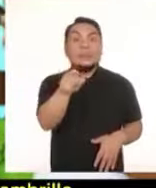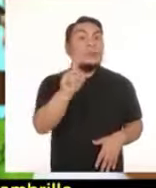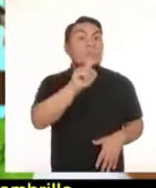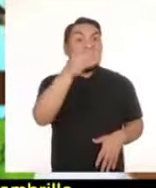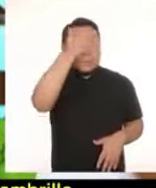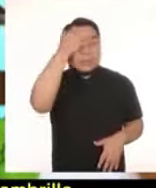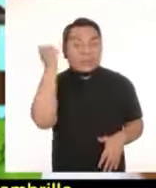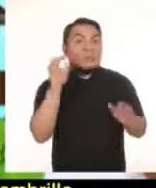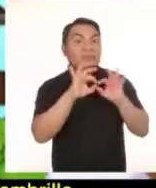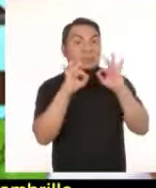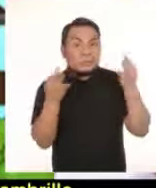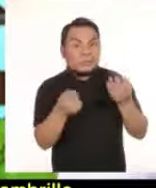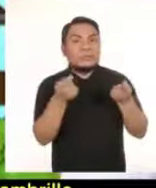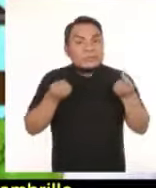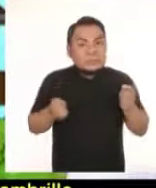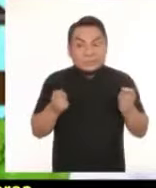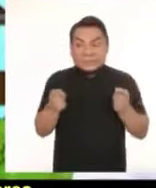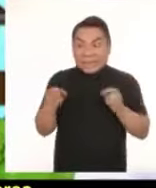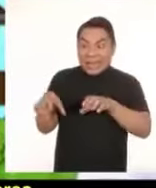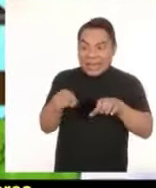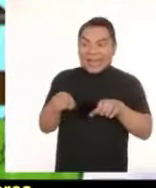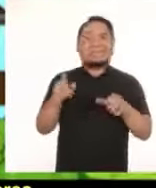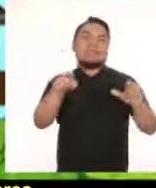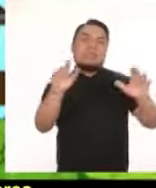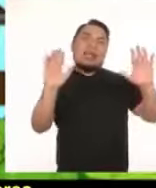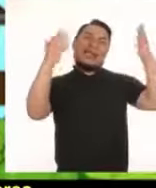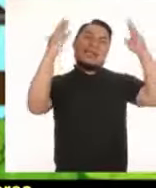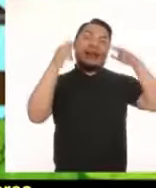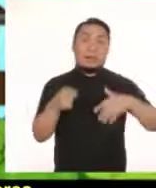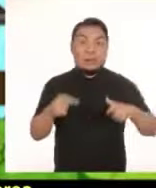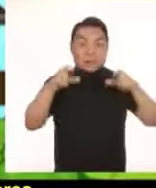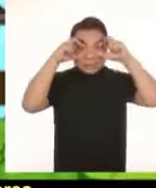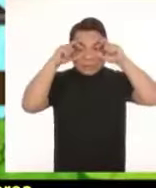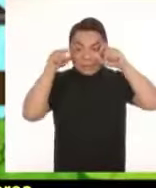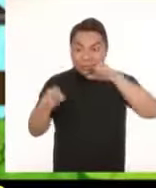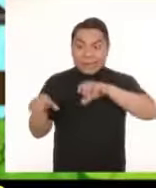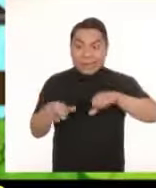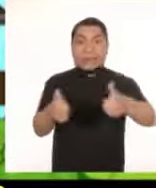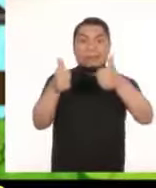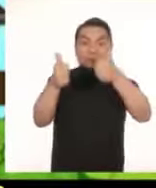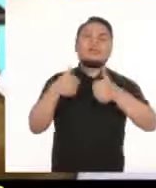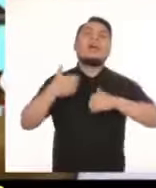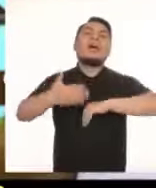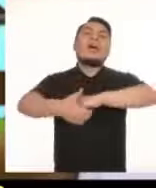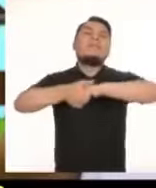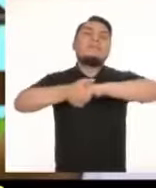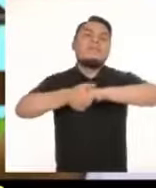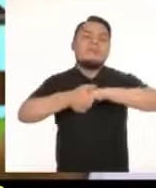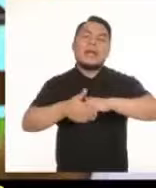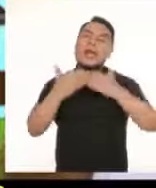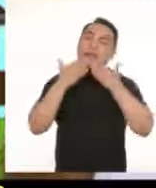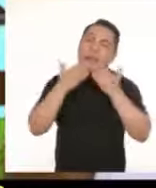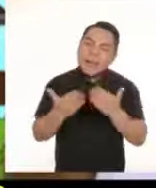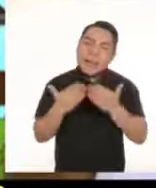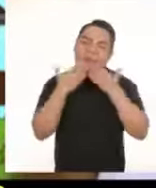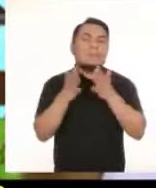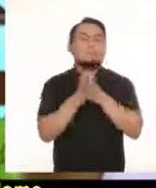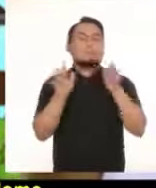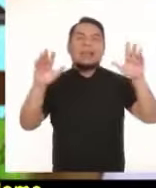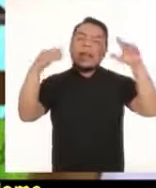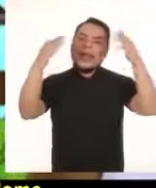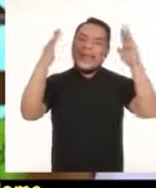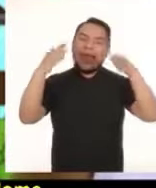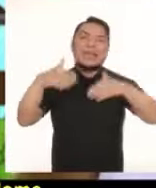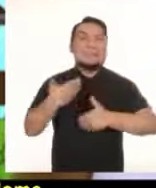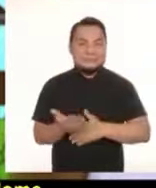el esfuerzo de su guambrilla o guambrillo. Cada vez que Tita logra realizar una tarea, le felicito y le agradezco muchísimo.